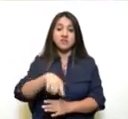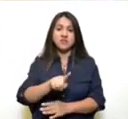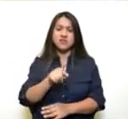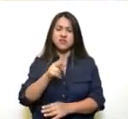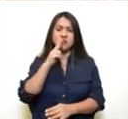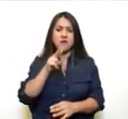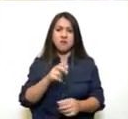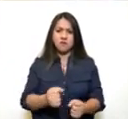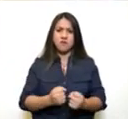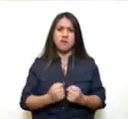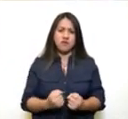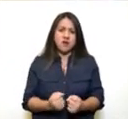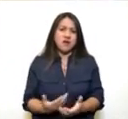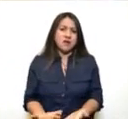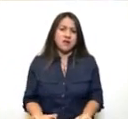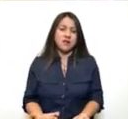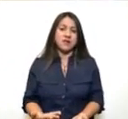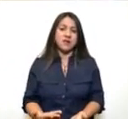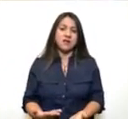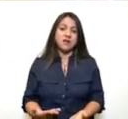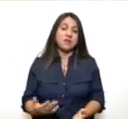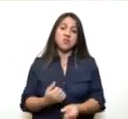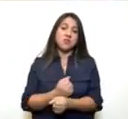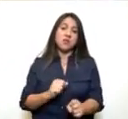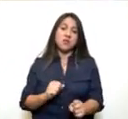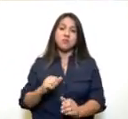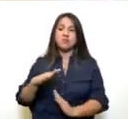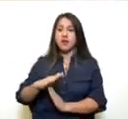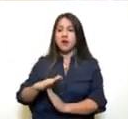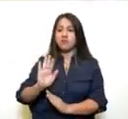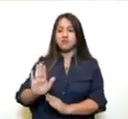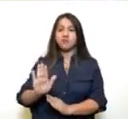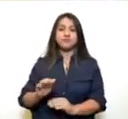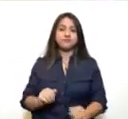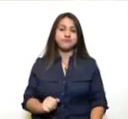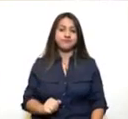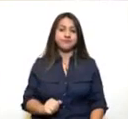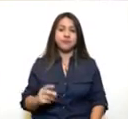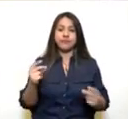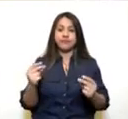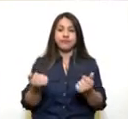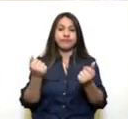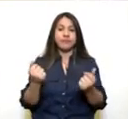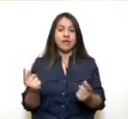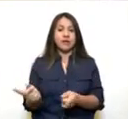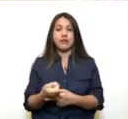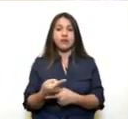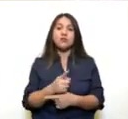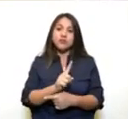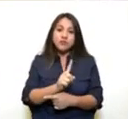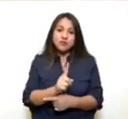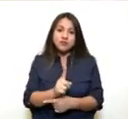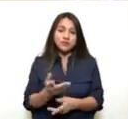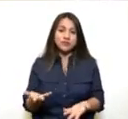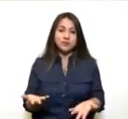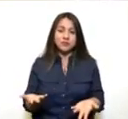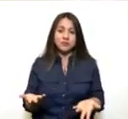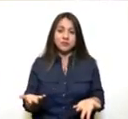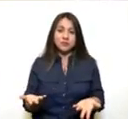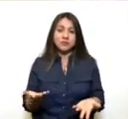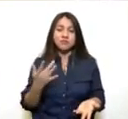fuerte porque no lo podemos detener de la noche a la mañana porque tiene que ver